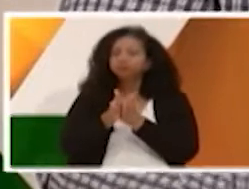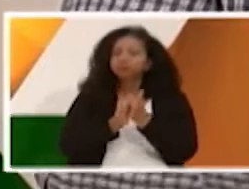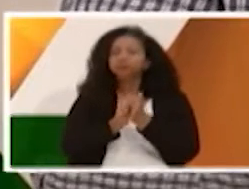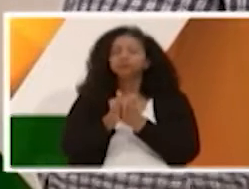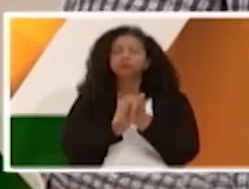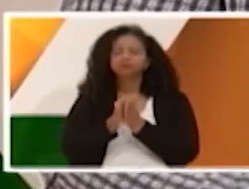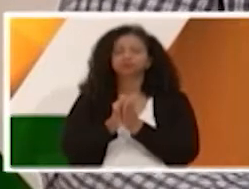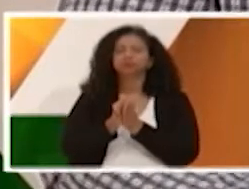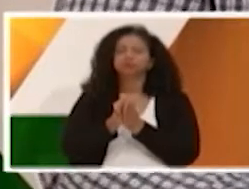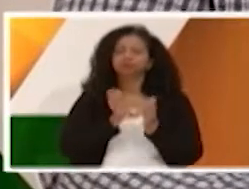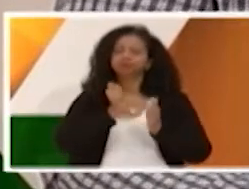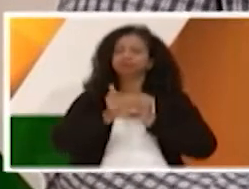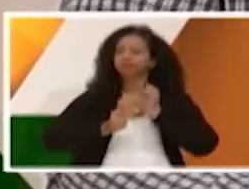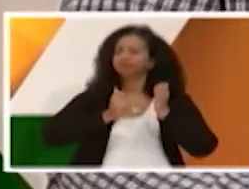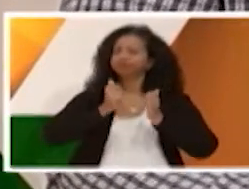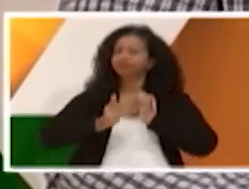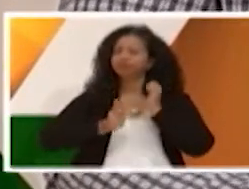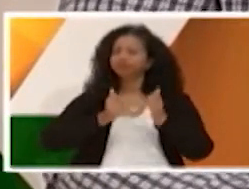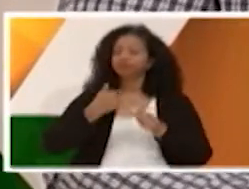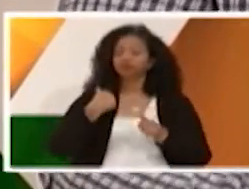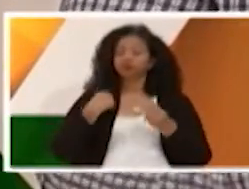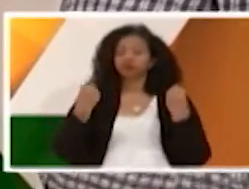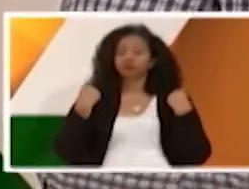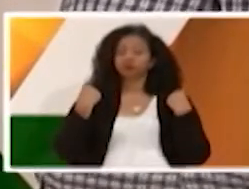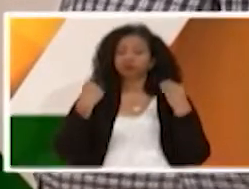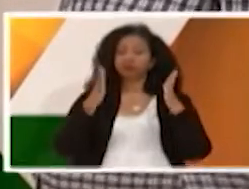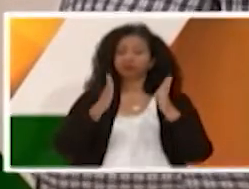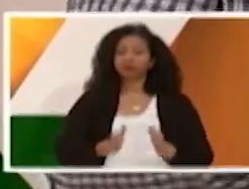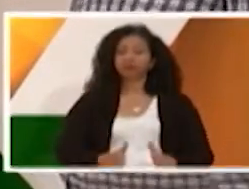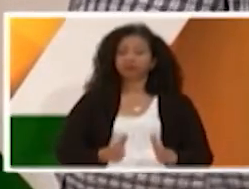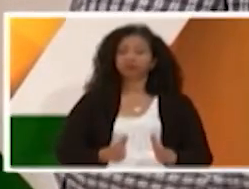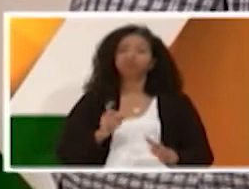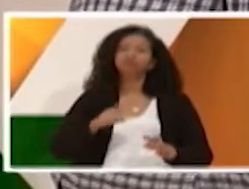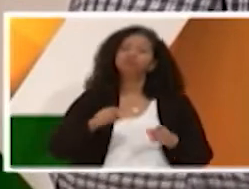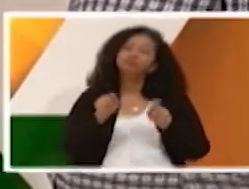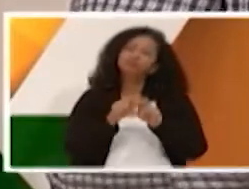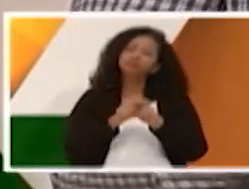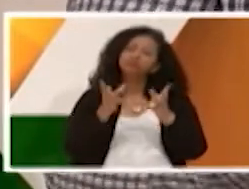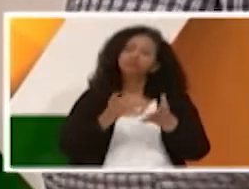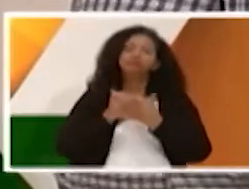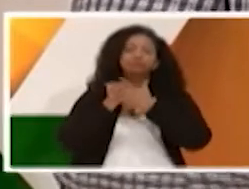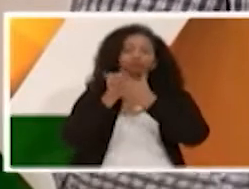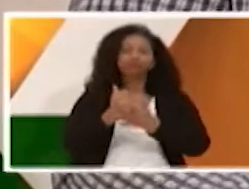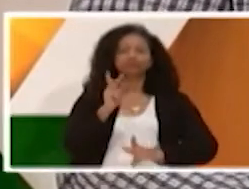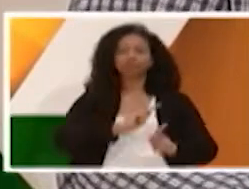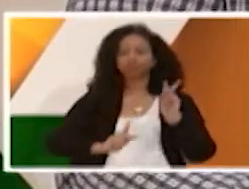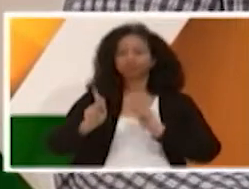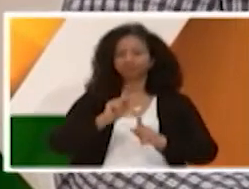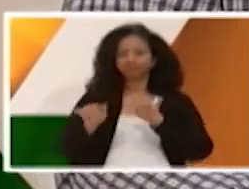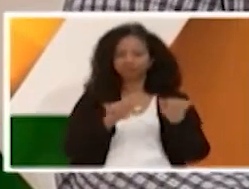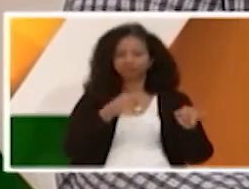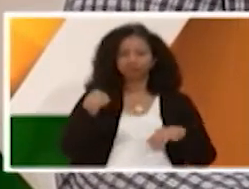porque además de atleta, yo he sido una persona que me ha gustado querer ayudar a las personas que están en igual condiciones